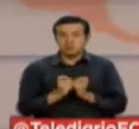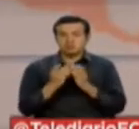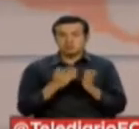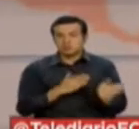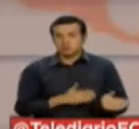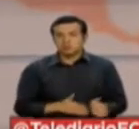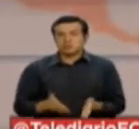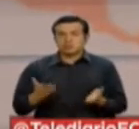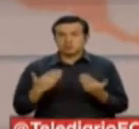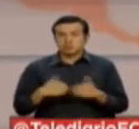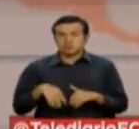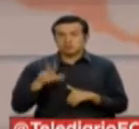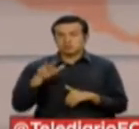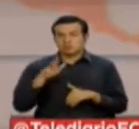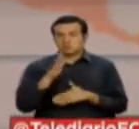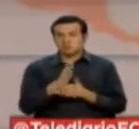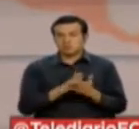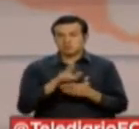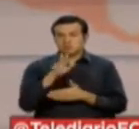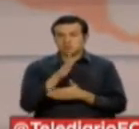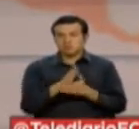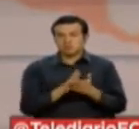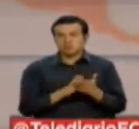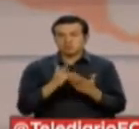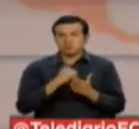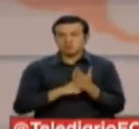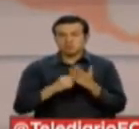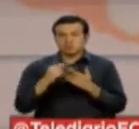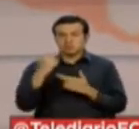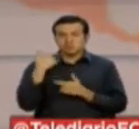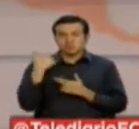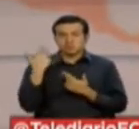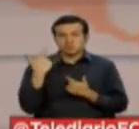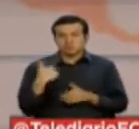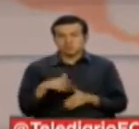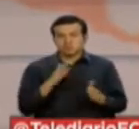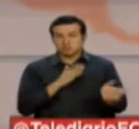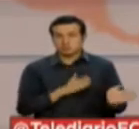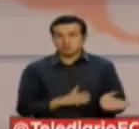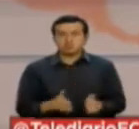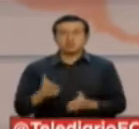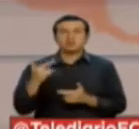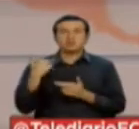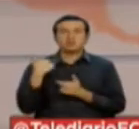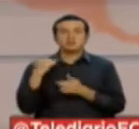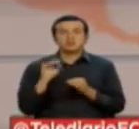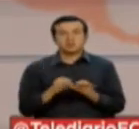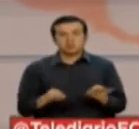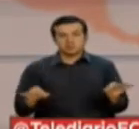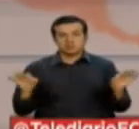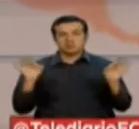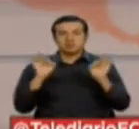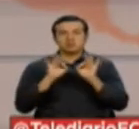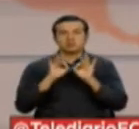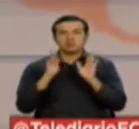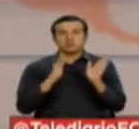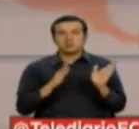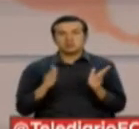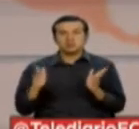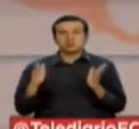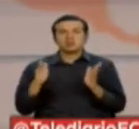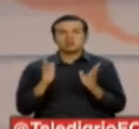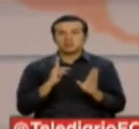estos prácticamente 3 meses y medio que estoy a cargo del ministerio, he tenido como responsabilidades fundamentales el diseño